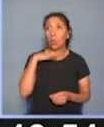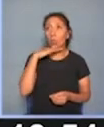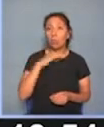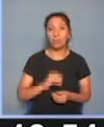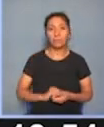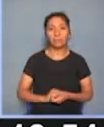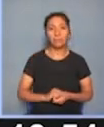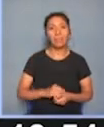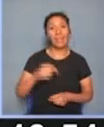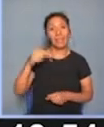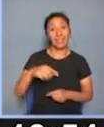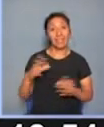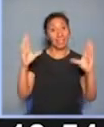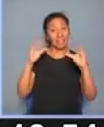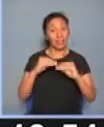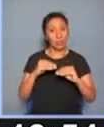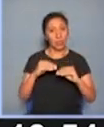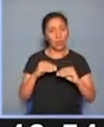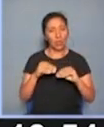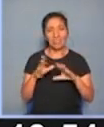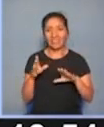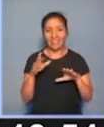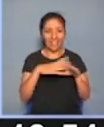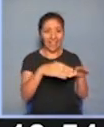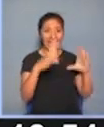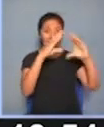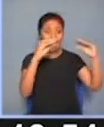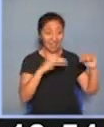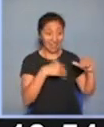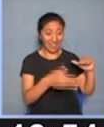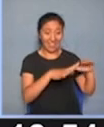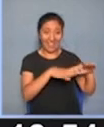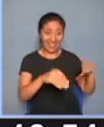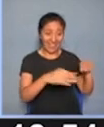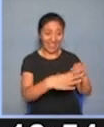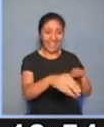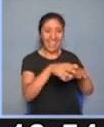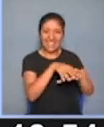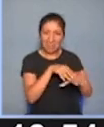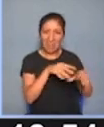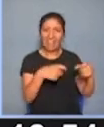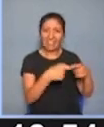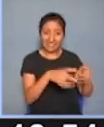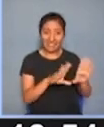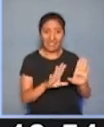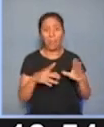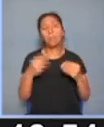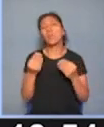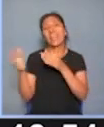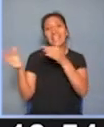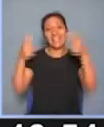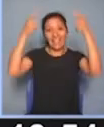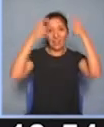y esta noche se colocan los zapatos las zapatillas por la llegada de Los Reyes y hay actividades en el barrio